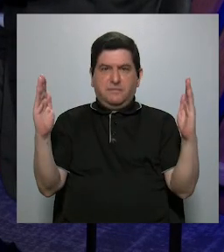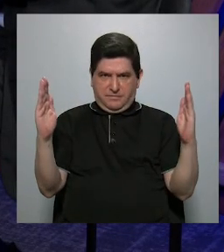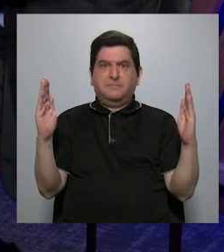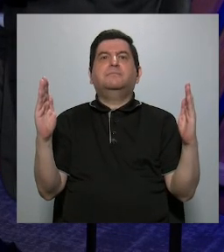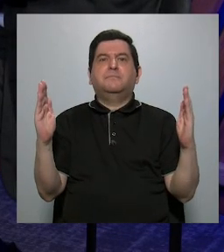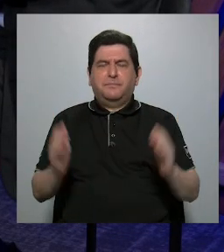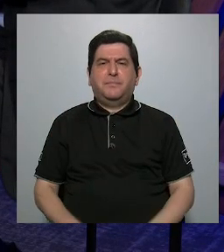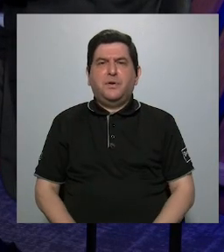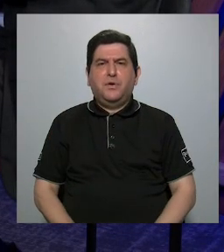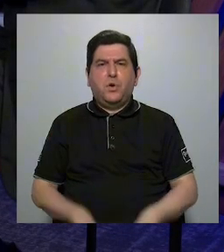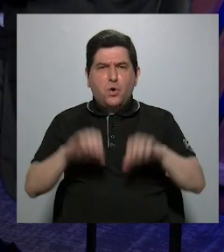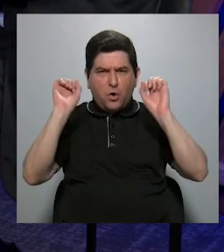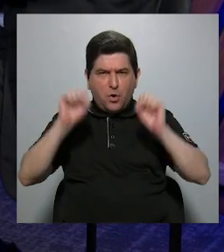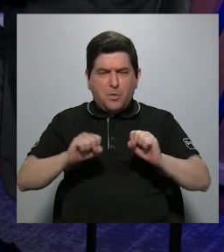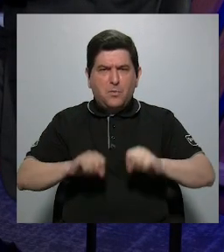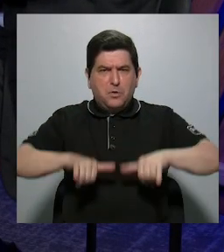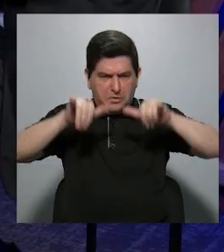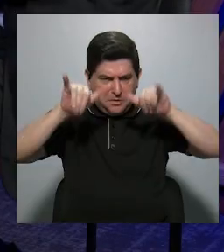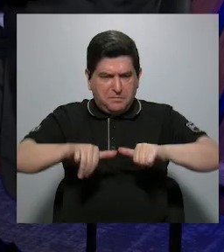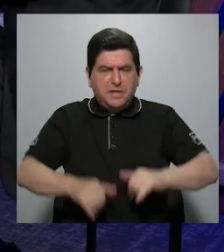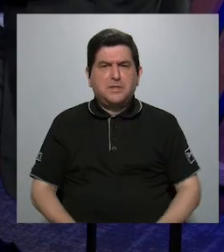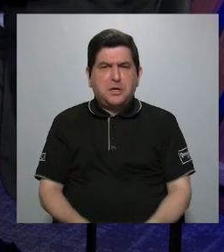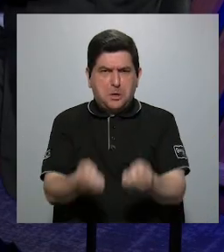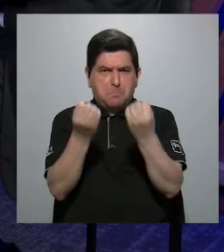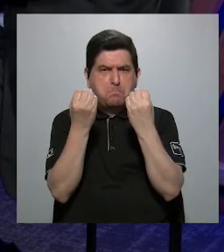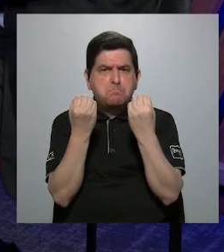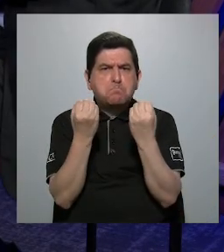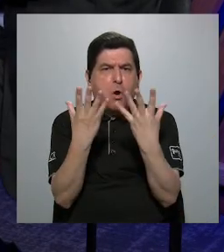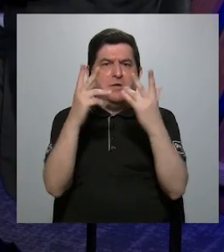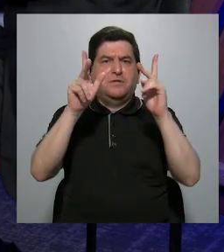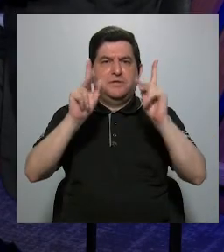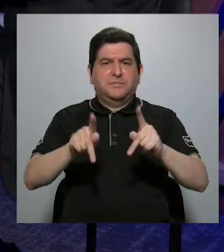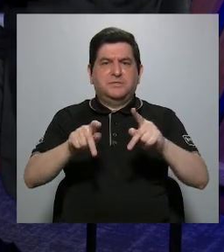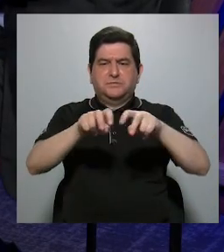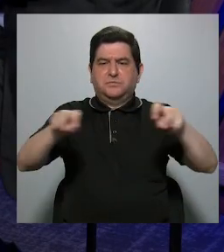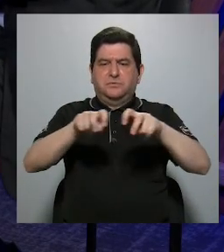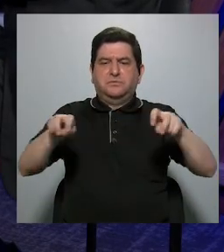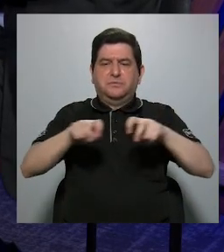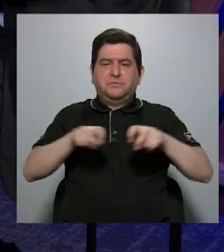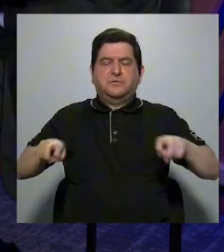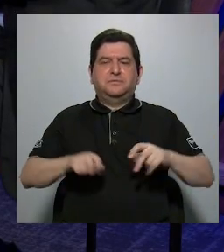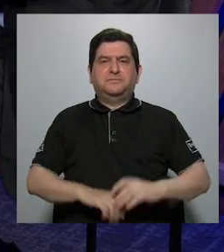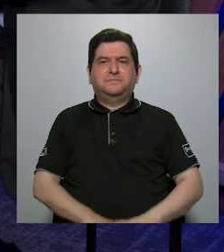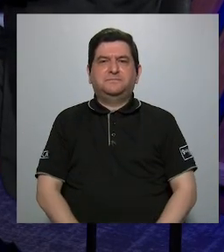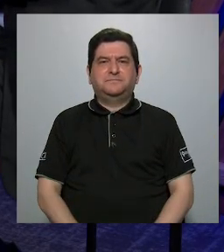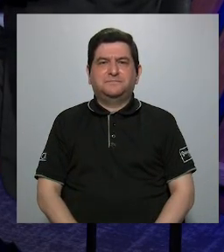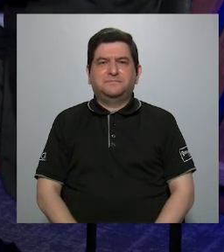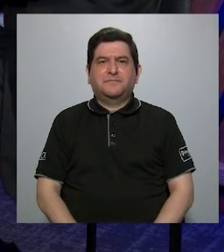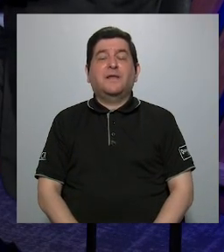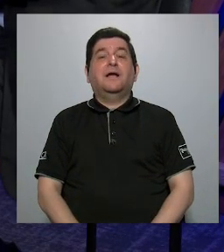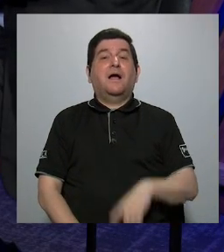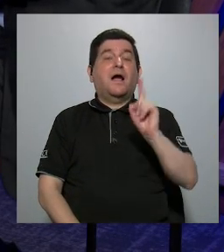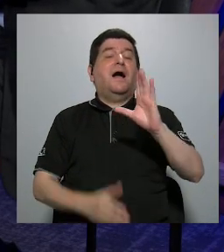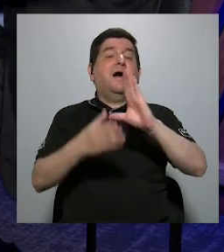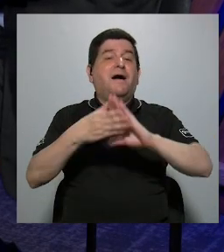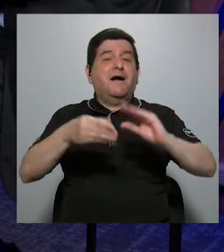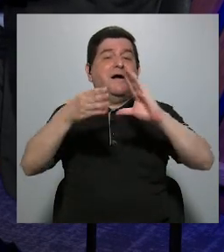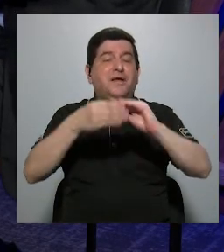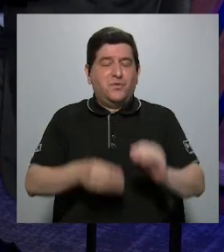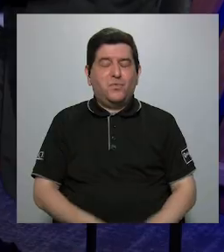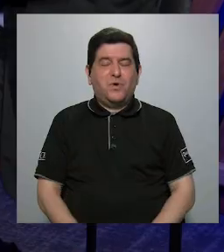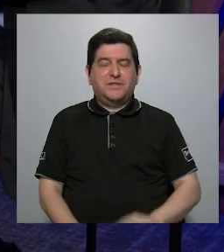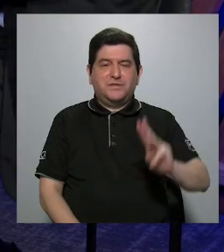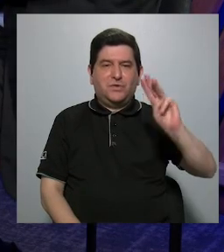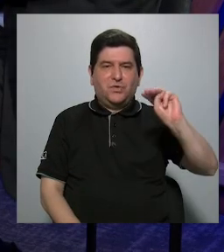salón amplio con capacidad para bastantes decenas de personas. En un cuento, de